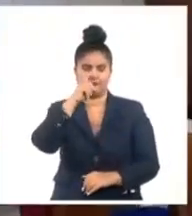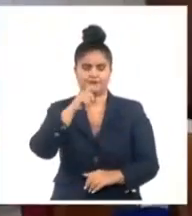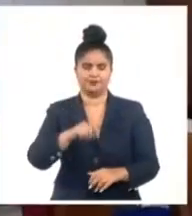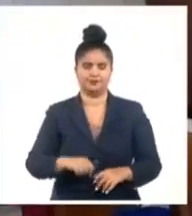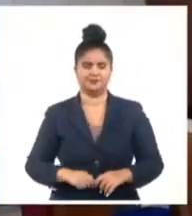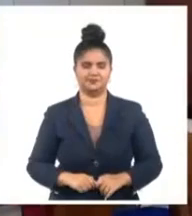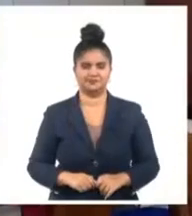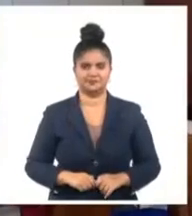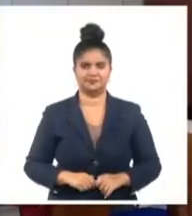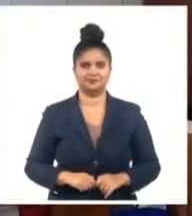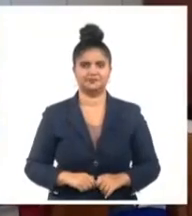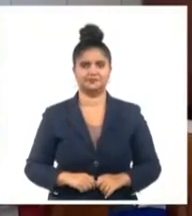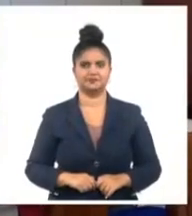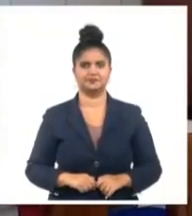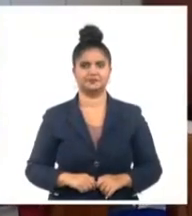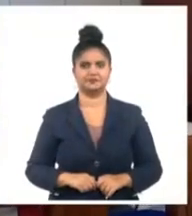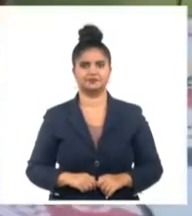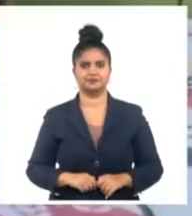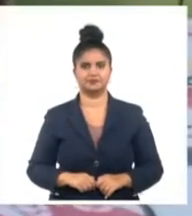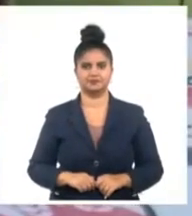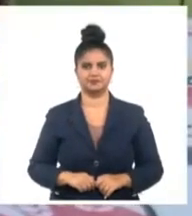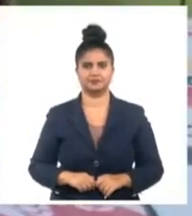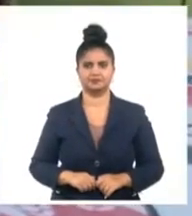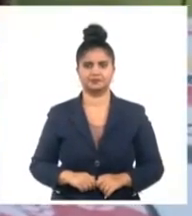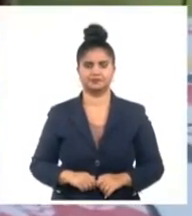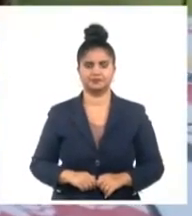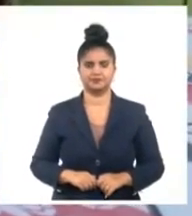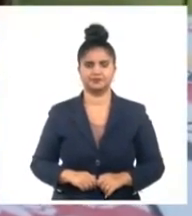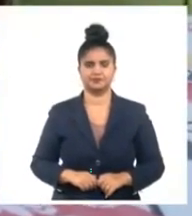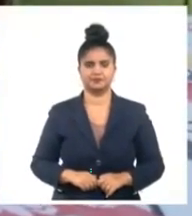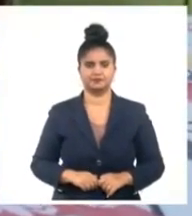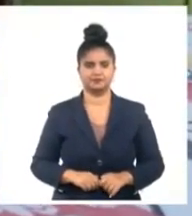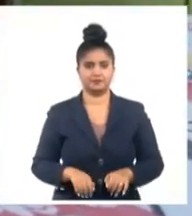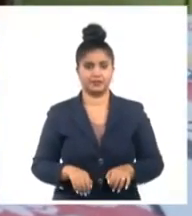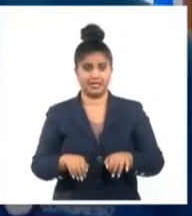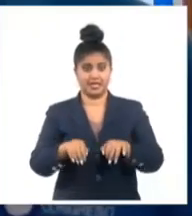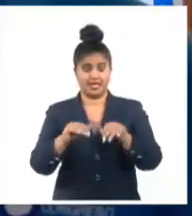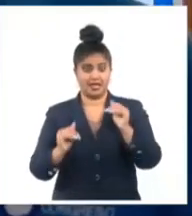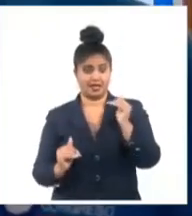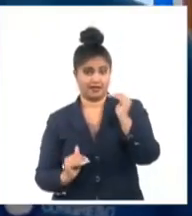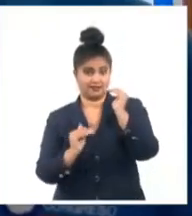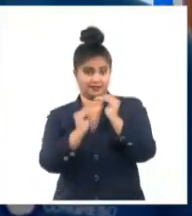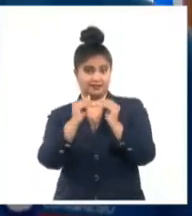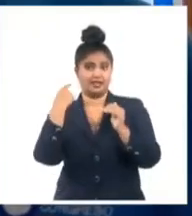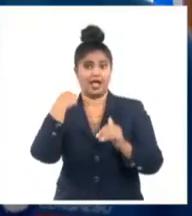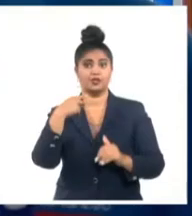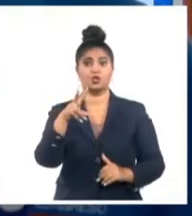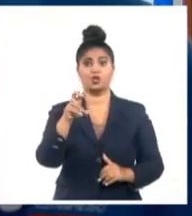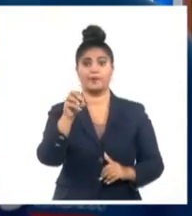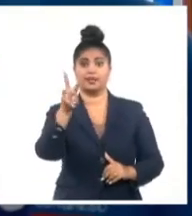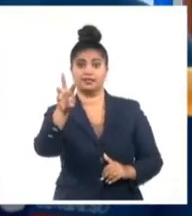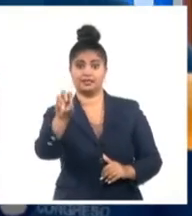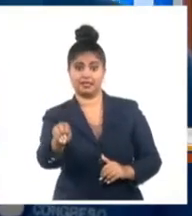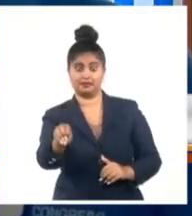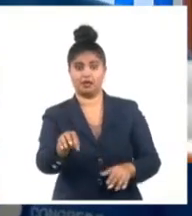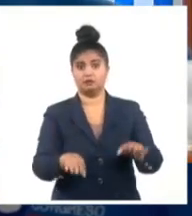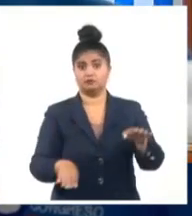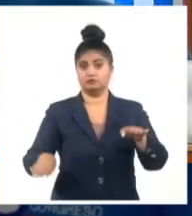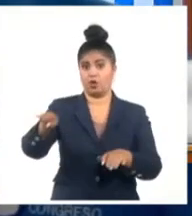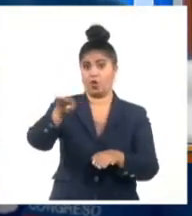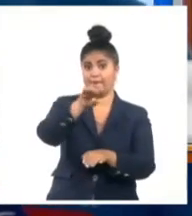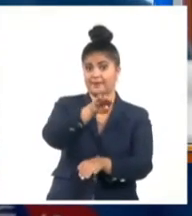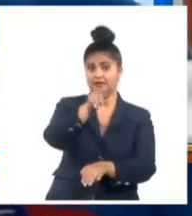envejecido. A la vuelta de los 2030, el país tendrá poco más del 30%, eso quiere decir que 3 de cada